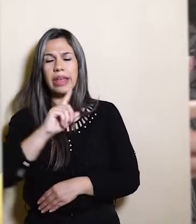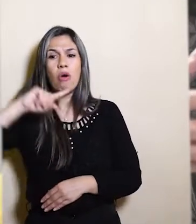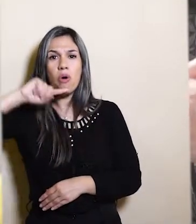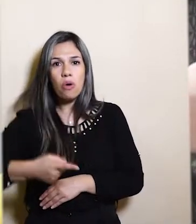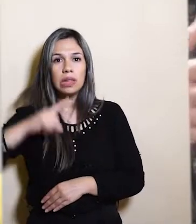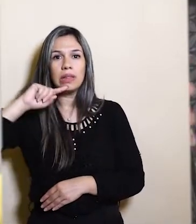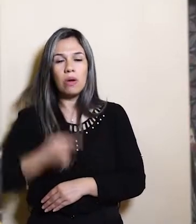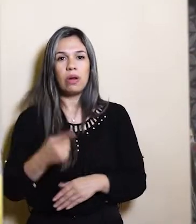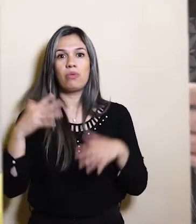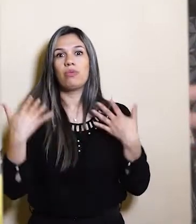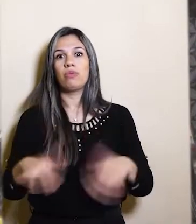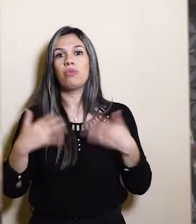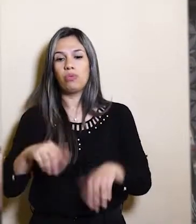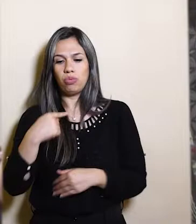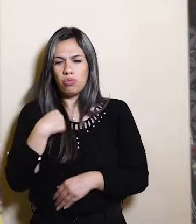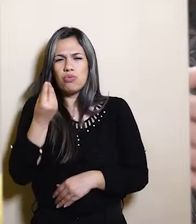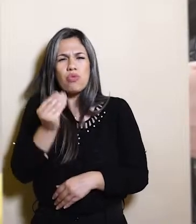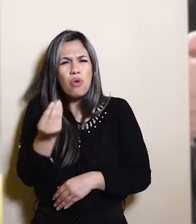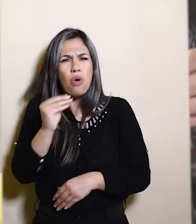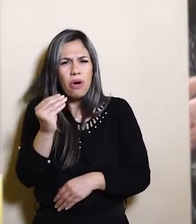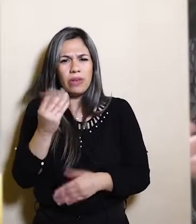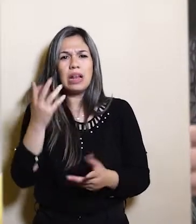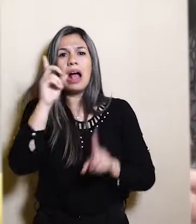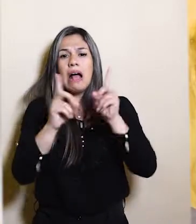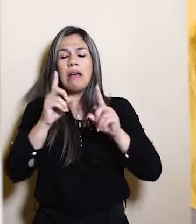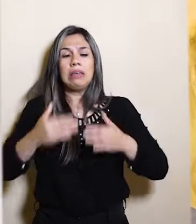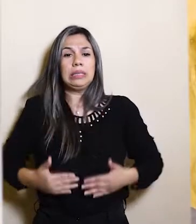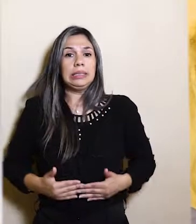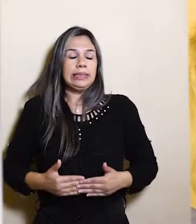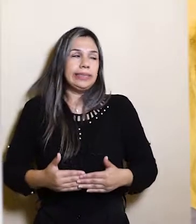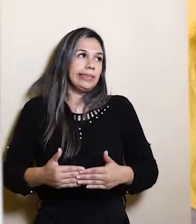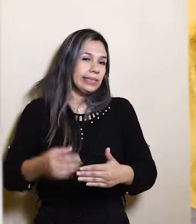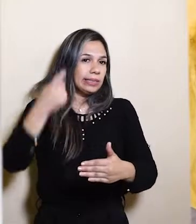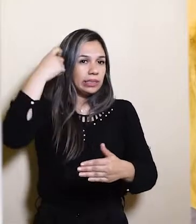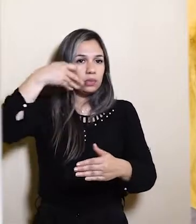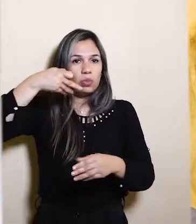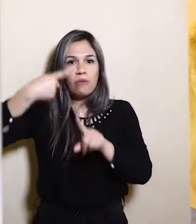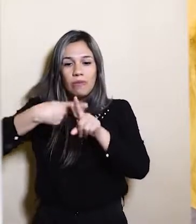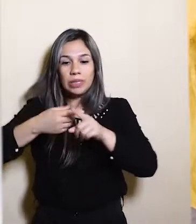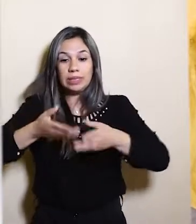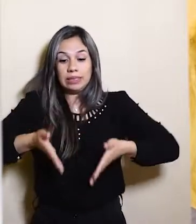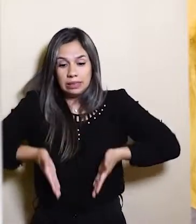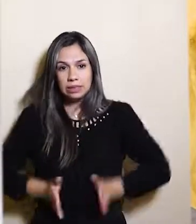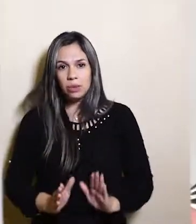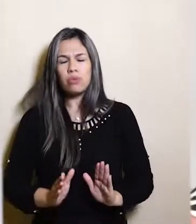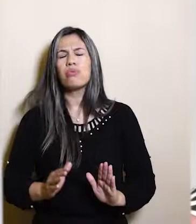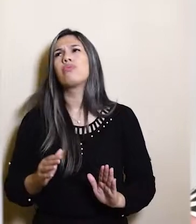obliga no solo a llevar a cabo el embarazo a su fin, sino cuando nace el bebé, se les obliga a asumir